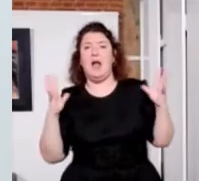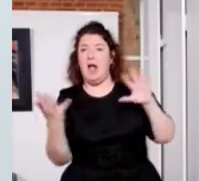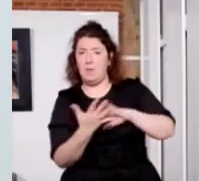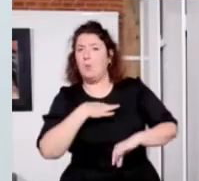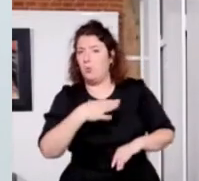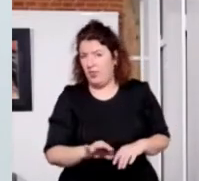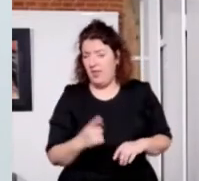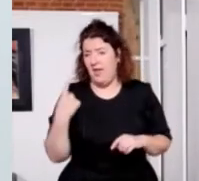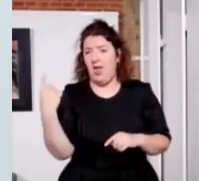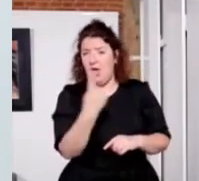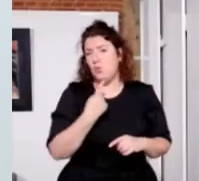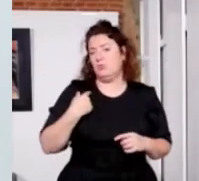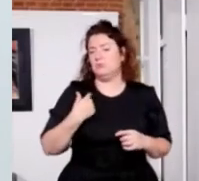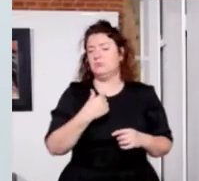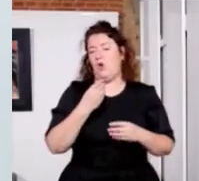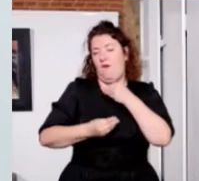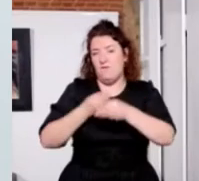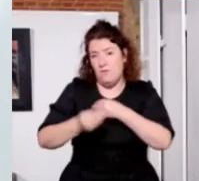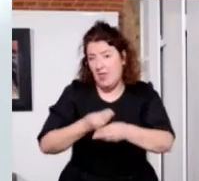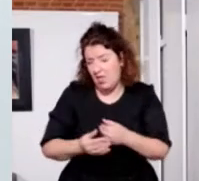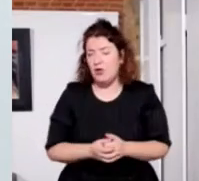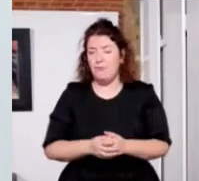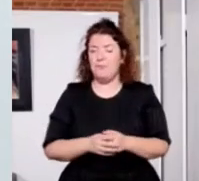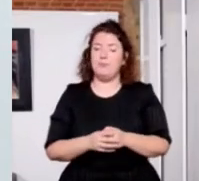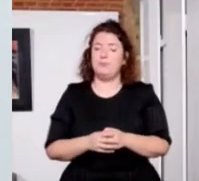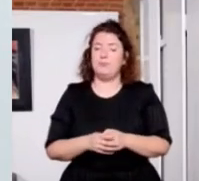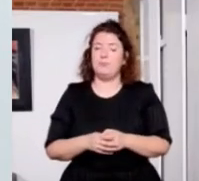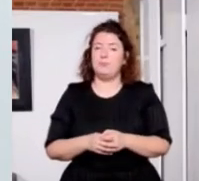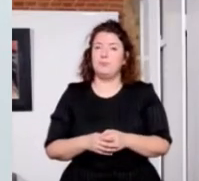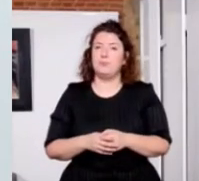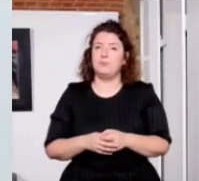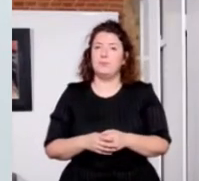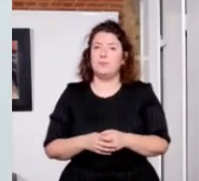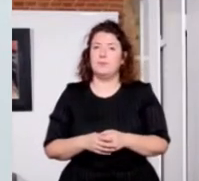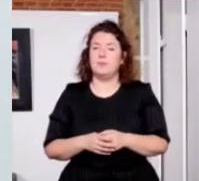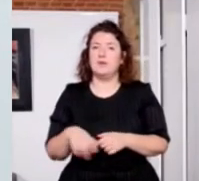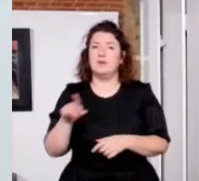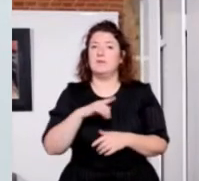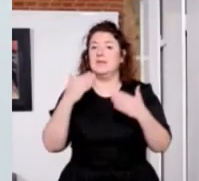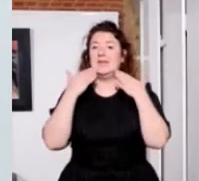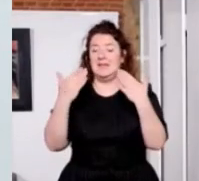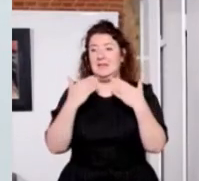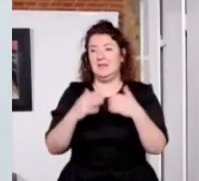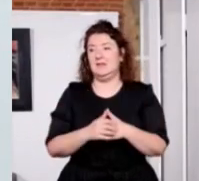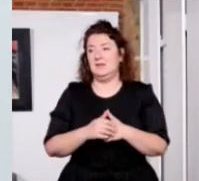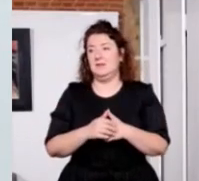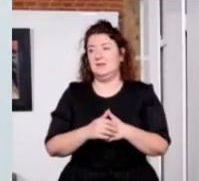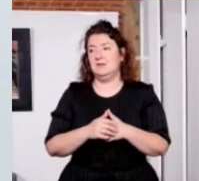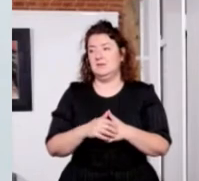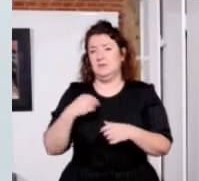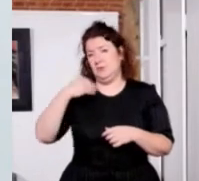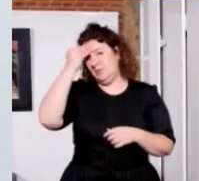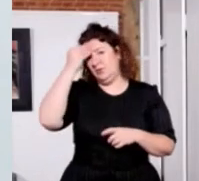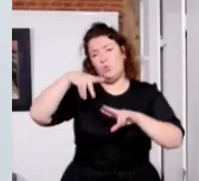injusticia. Pues daros las gracias y yo espero que este fenómeno, que no es un fenómeno, sino que es una